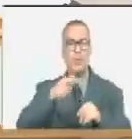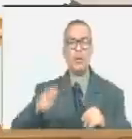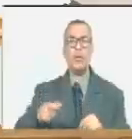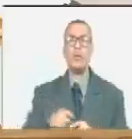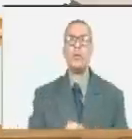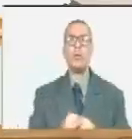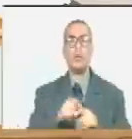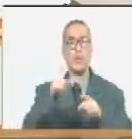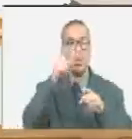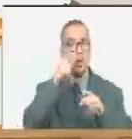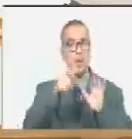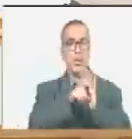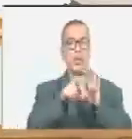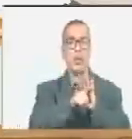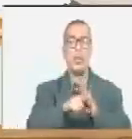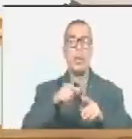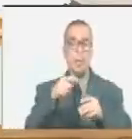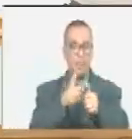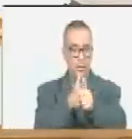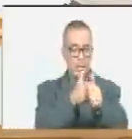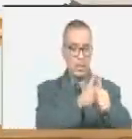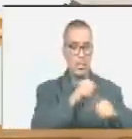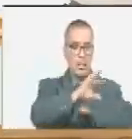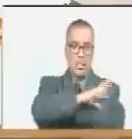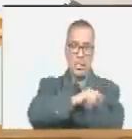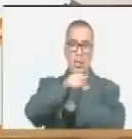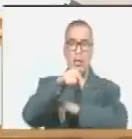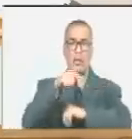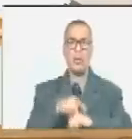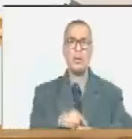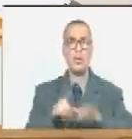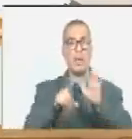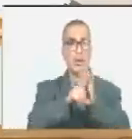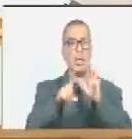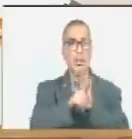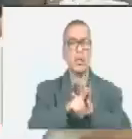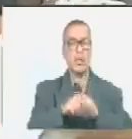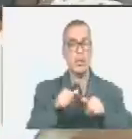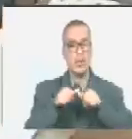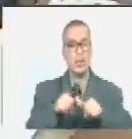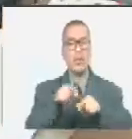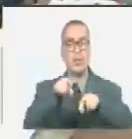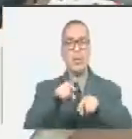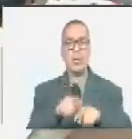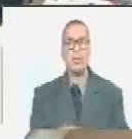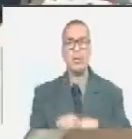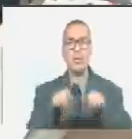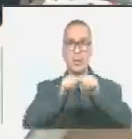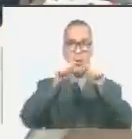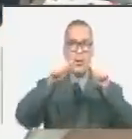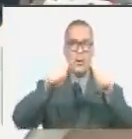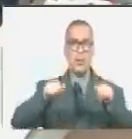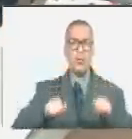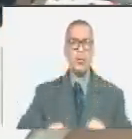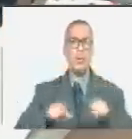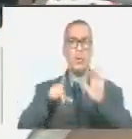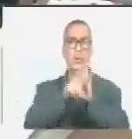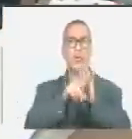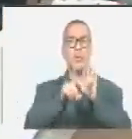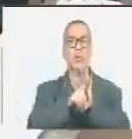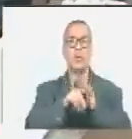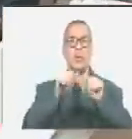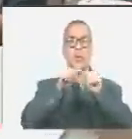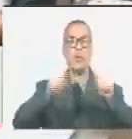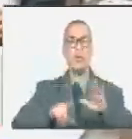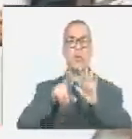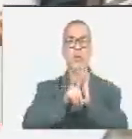que hace leyes para perseguir corruptos, la que hace leyes para continuar edificando el sistema legislativo y el